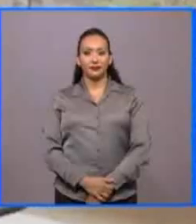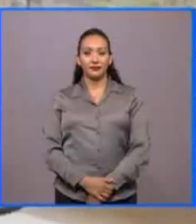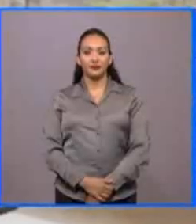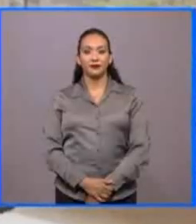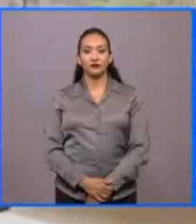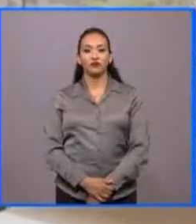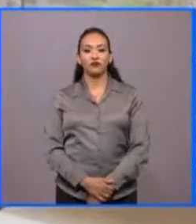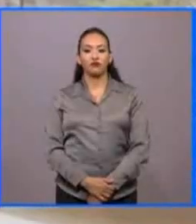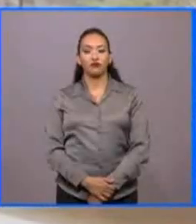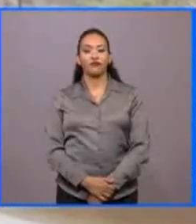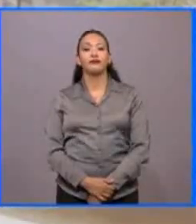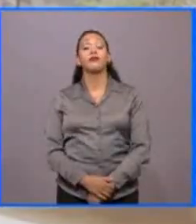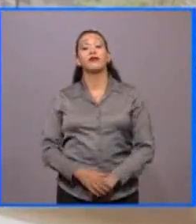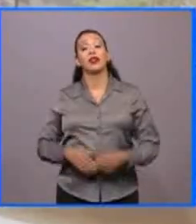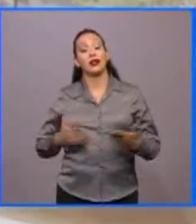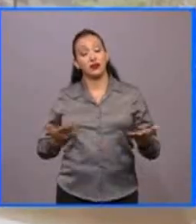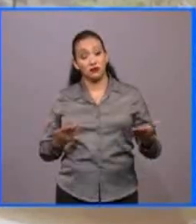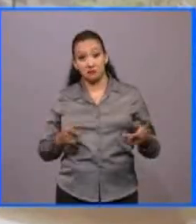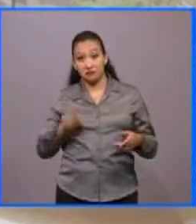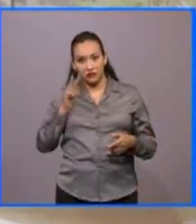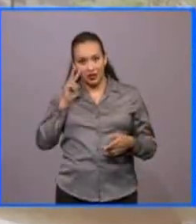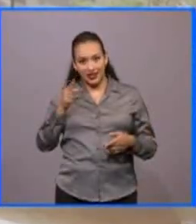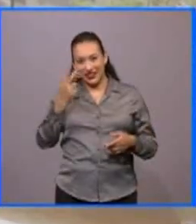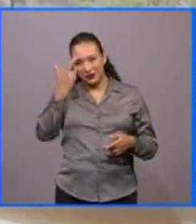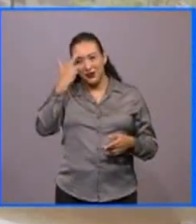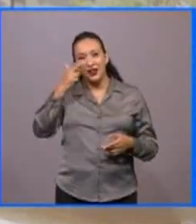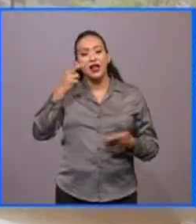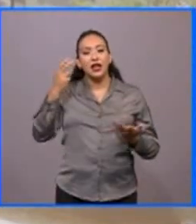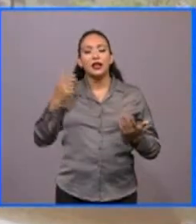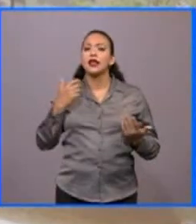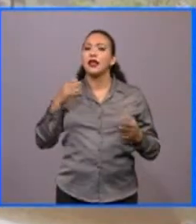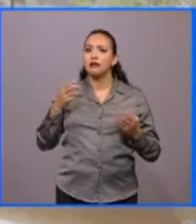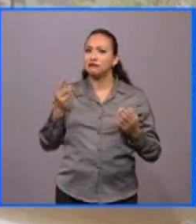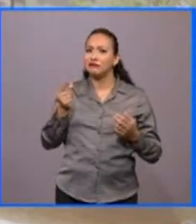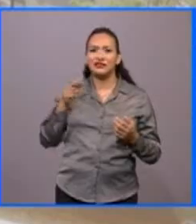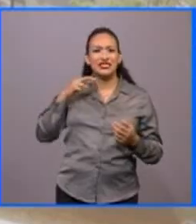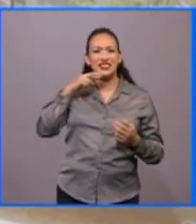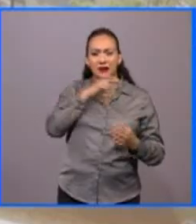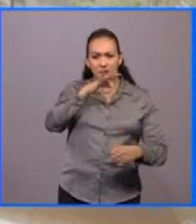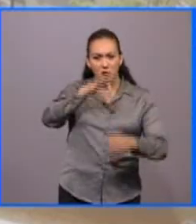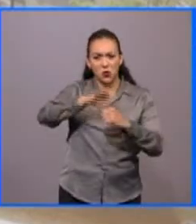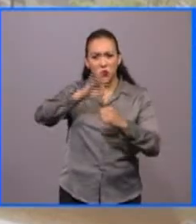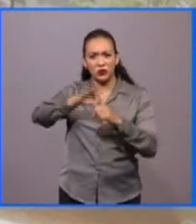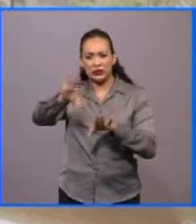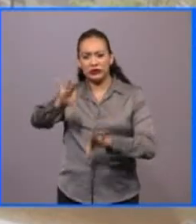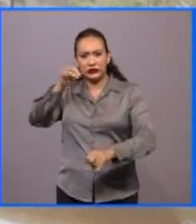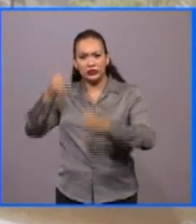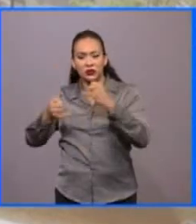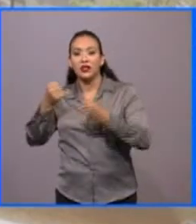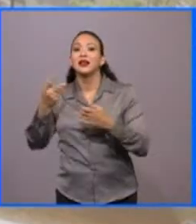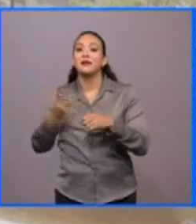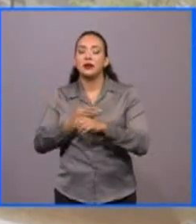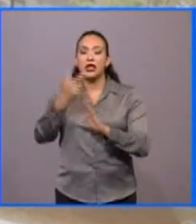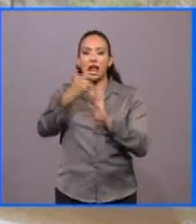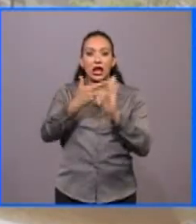Y la premura con la que se ha ido generando la normativa para la elección judicial ha provocado que las reglas se conozcan en